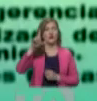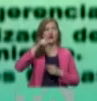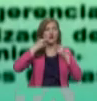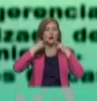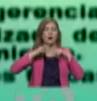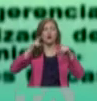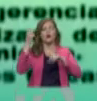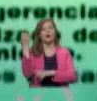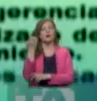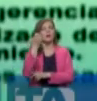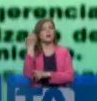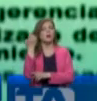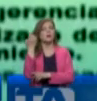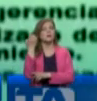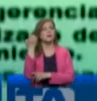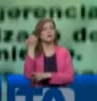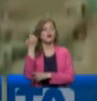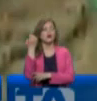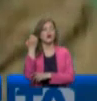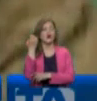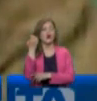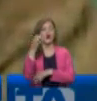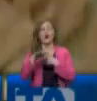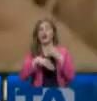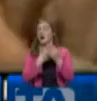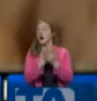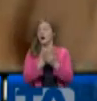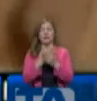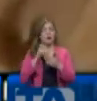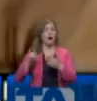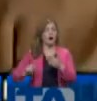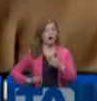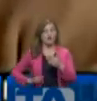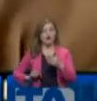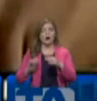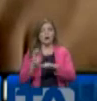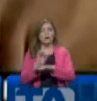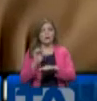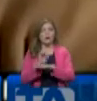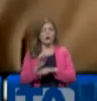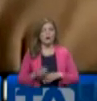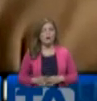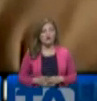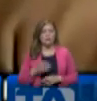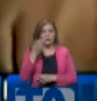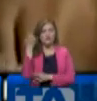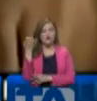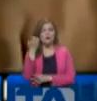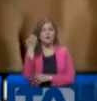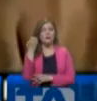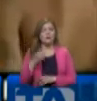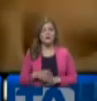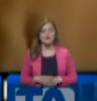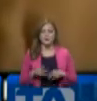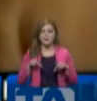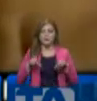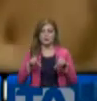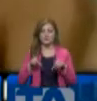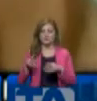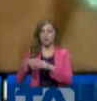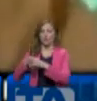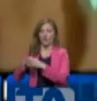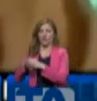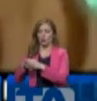declararé en emergencia el sistema de salud ecuatoriano. Recuerde que el estado de emergencia me permite